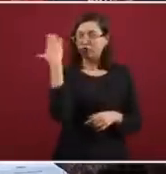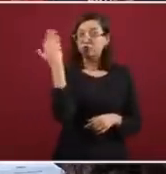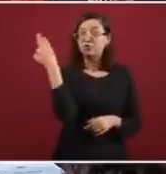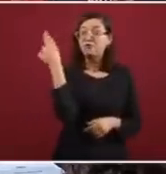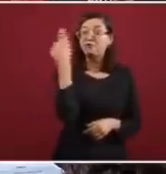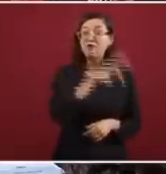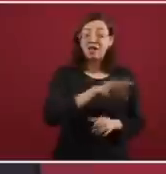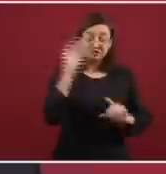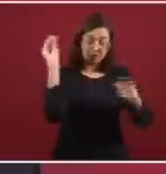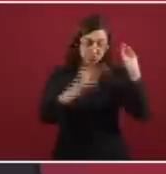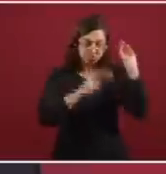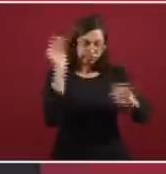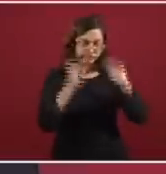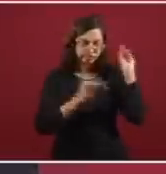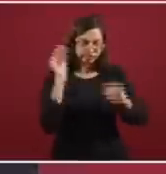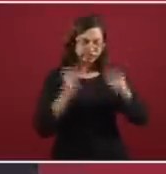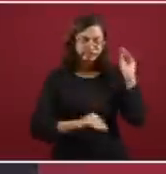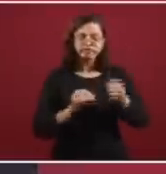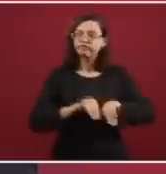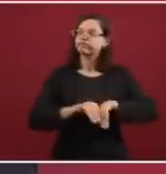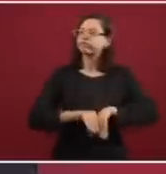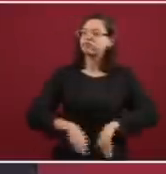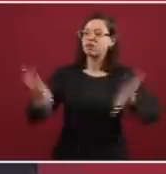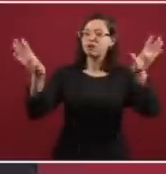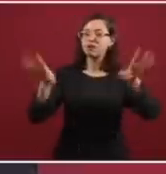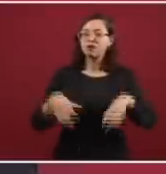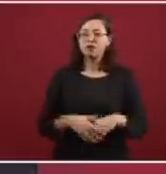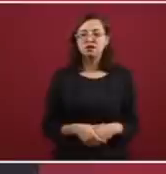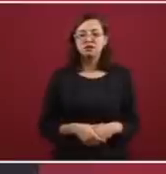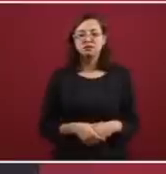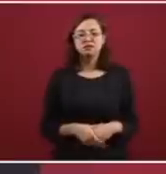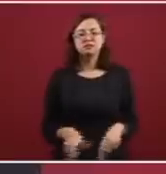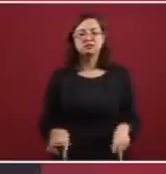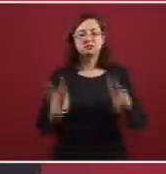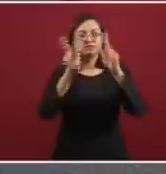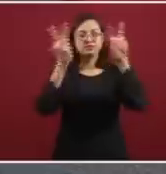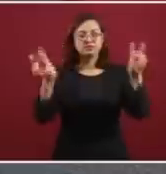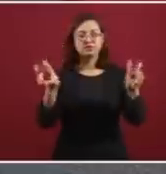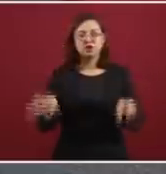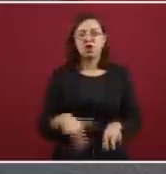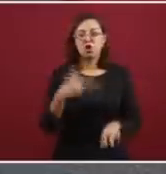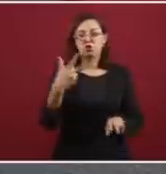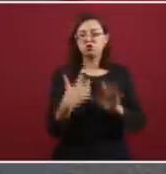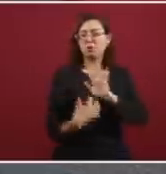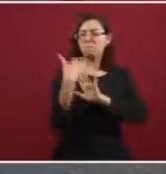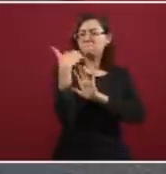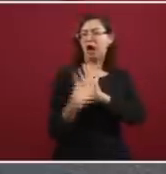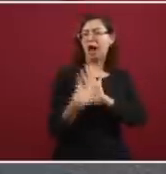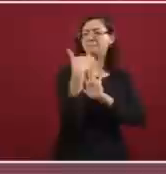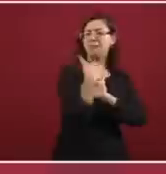falsas, portadas, ocho columnas,